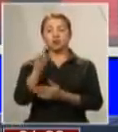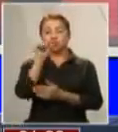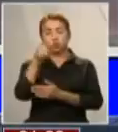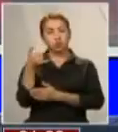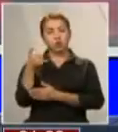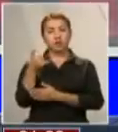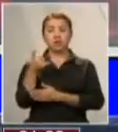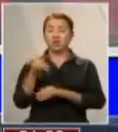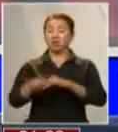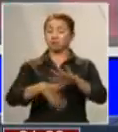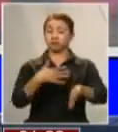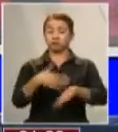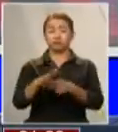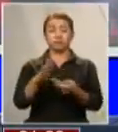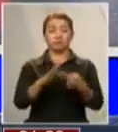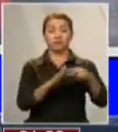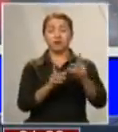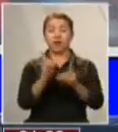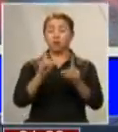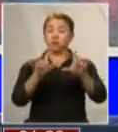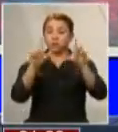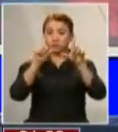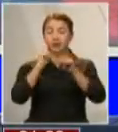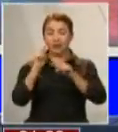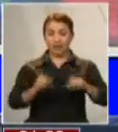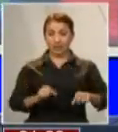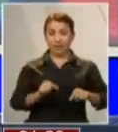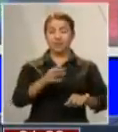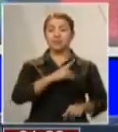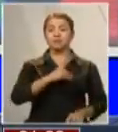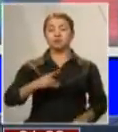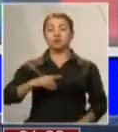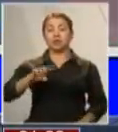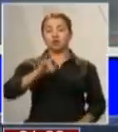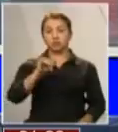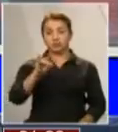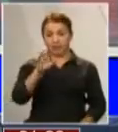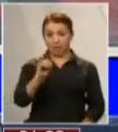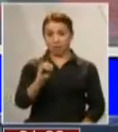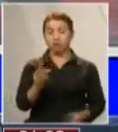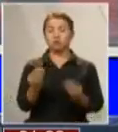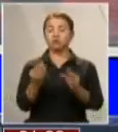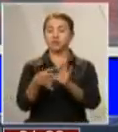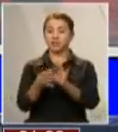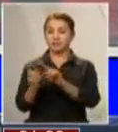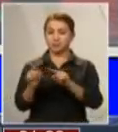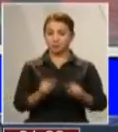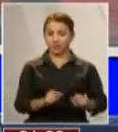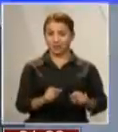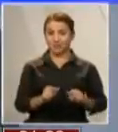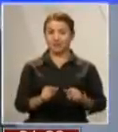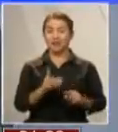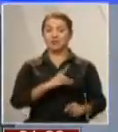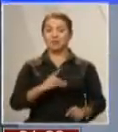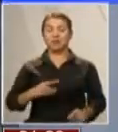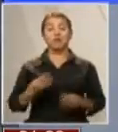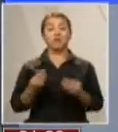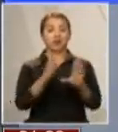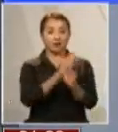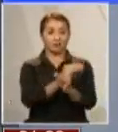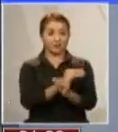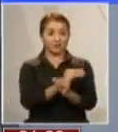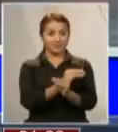se armó toda una polémica. Tenemos a uno de los protagonistas aquí, al diputado Gonzalo Fuenzalida. Muchísimas gracias por acompañarnos, diputado. Muy buenas